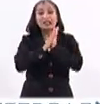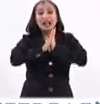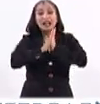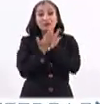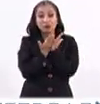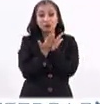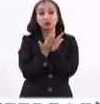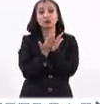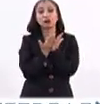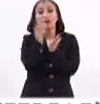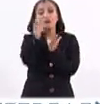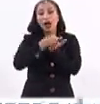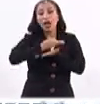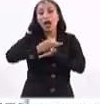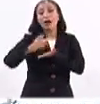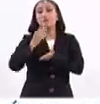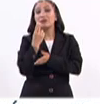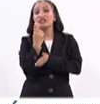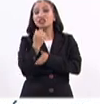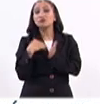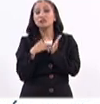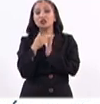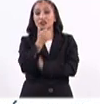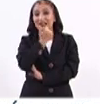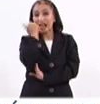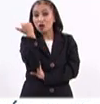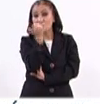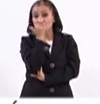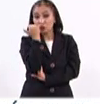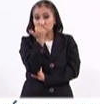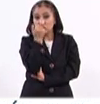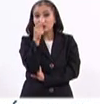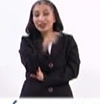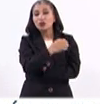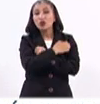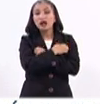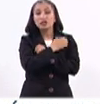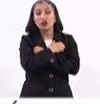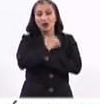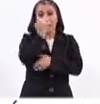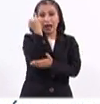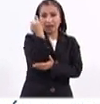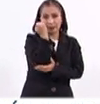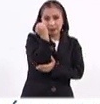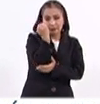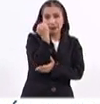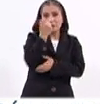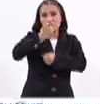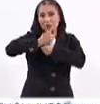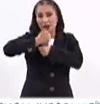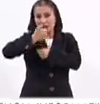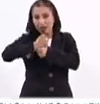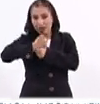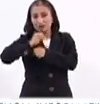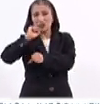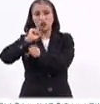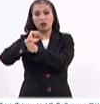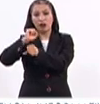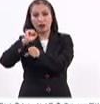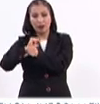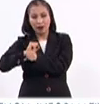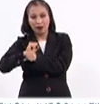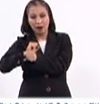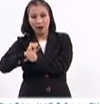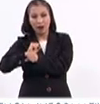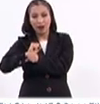de libros para más de 25 millones de alumnos de educación preescolar, primaria,